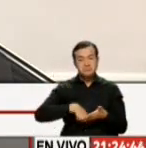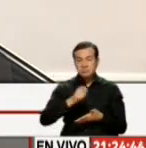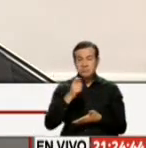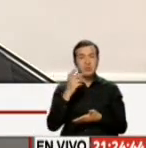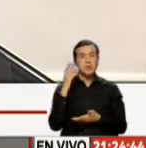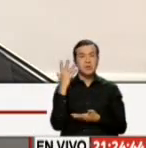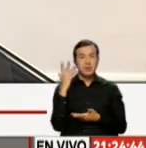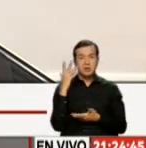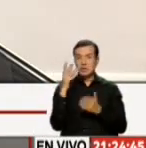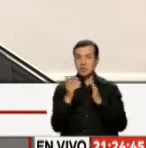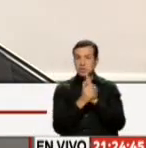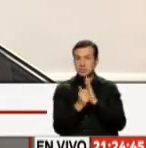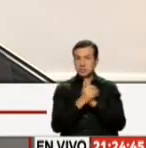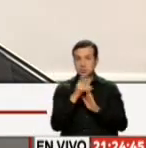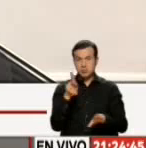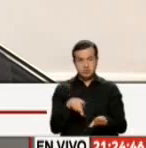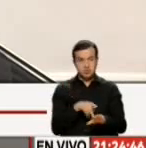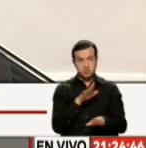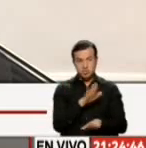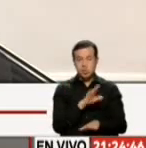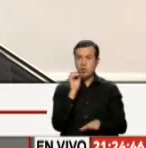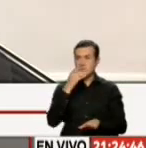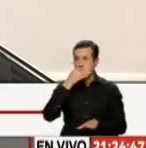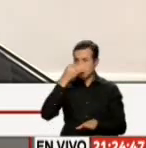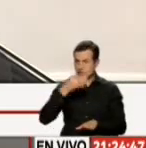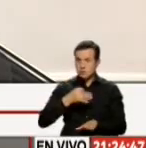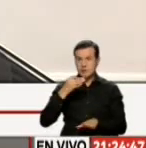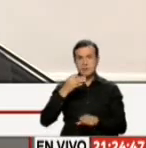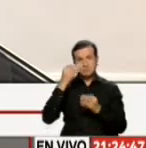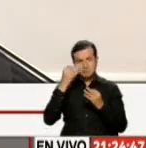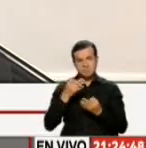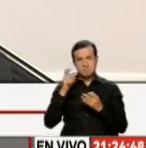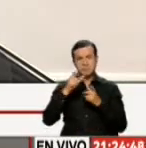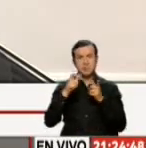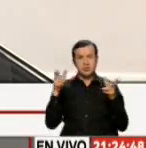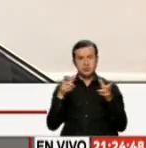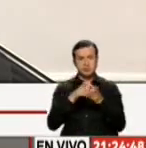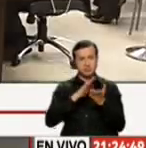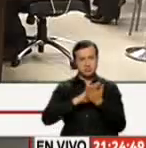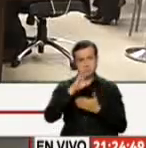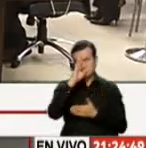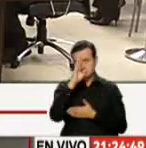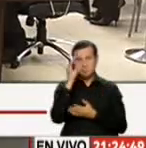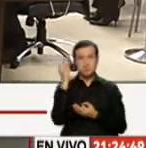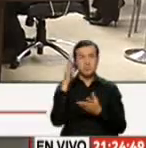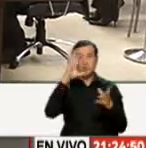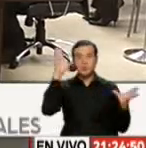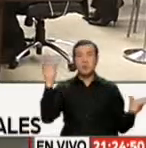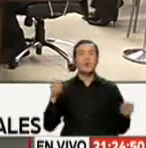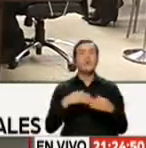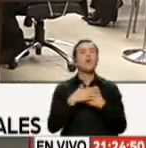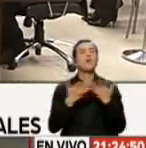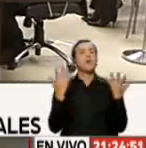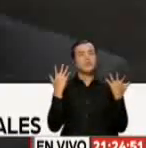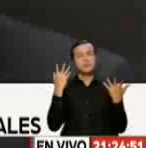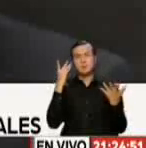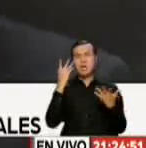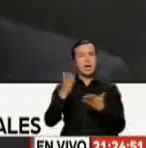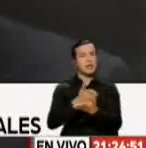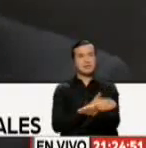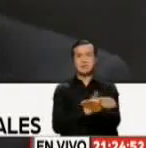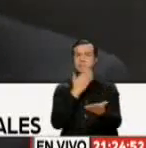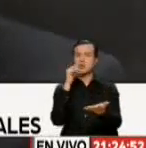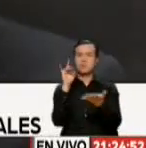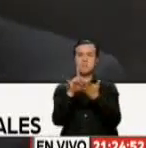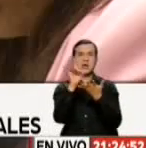bien la capacidad profesional o probidad e integridad al momento de su designación. Por todo eso, se determinó cesarlos anticipadamente